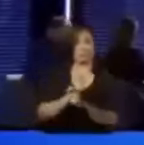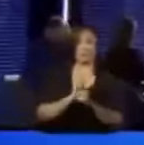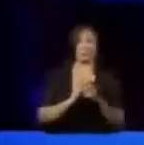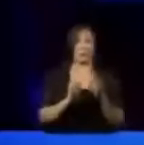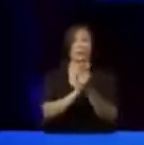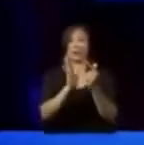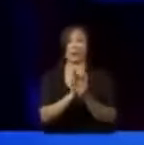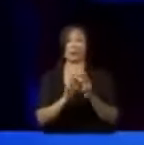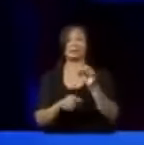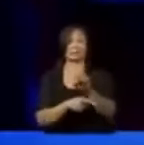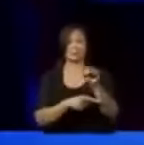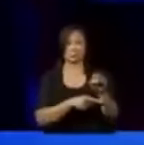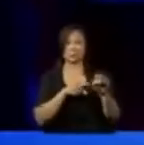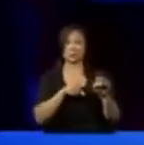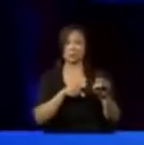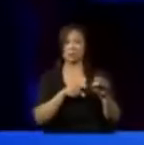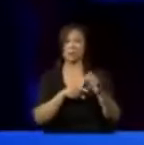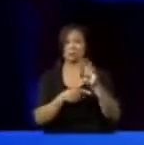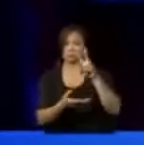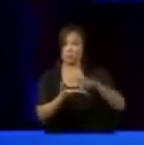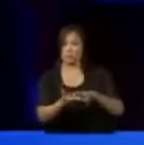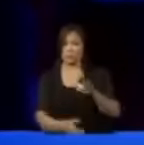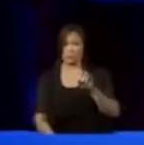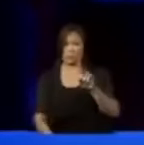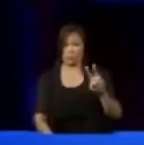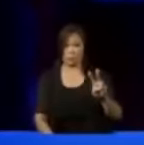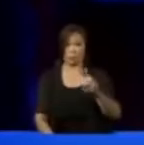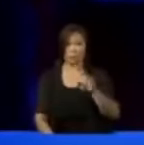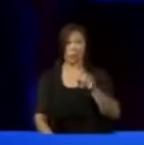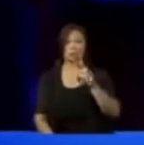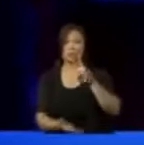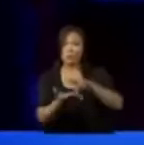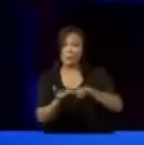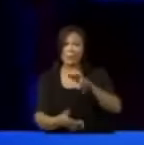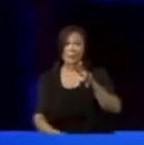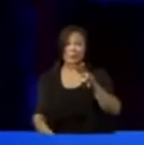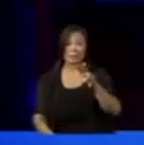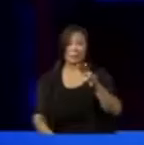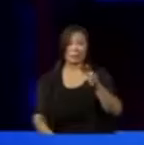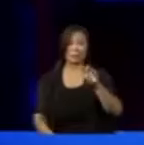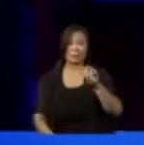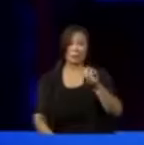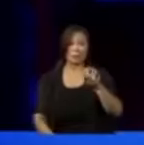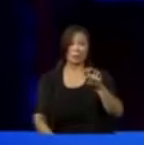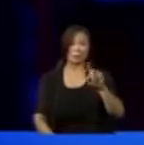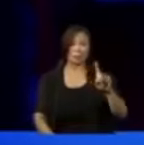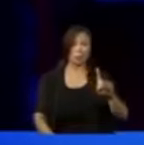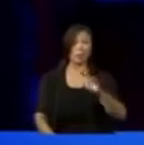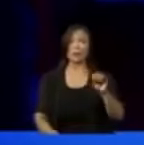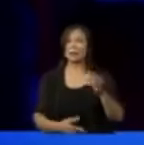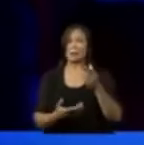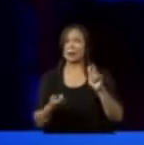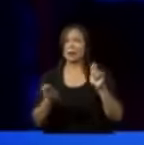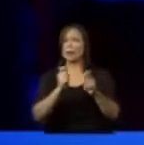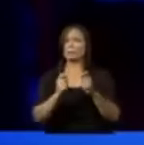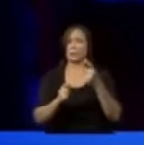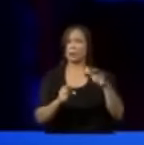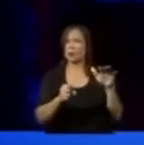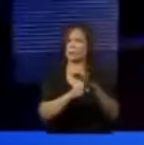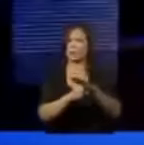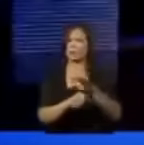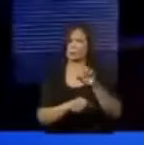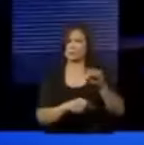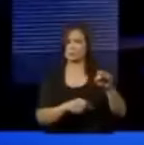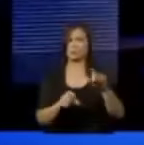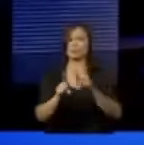a esta ley de seguridad social del 2001. ¿Qué cambios se harían para mejorar la cobertura y calidad en